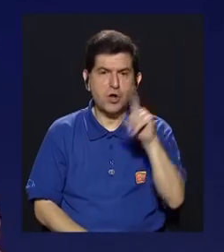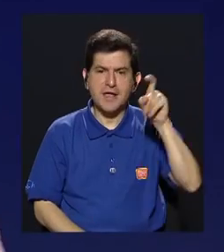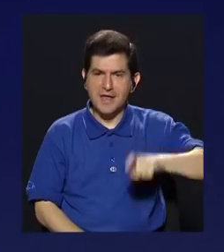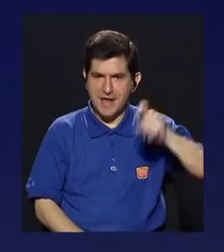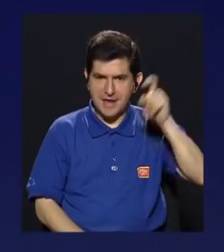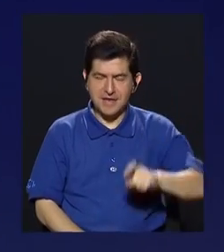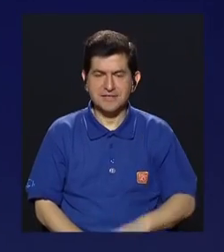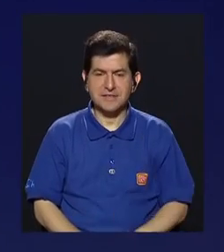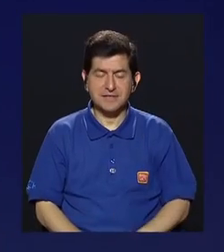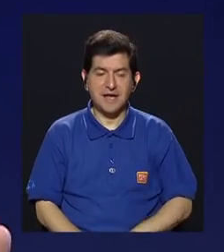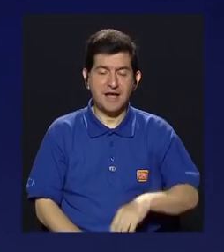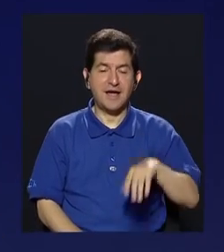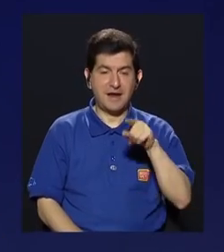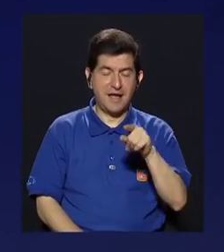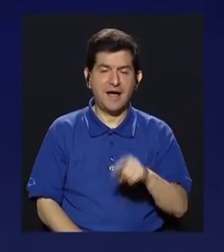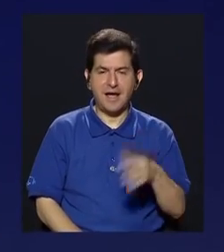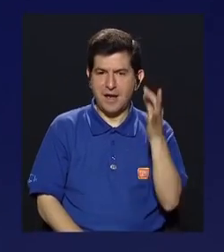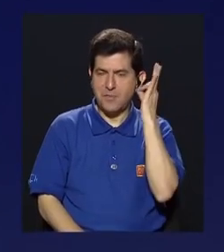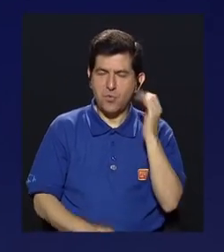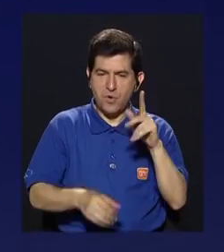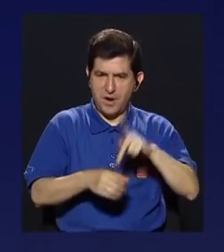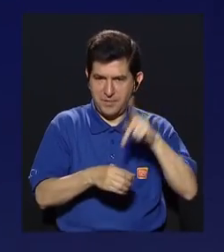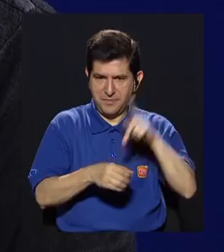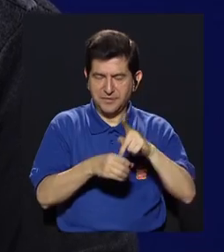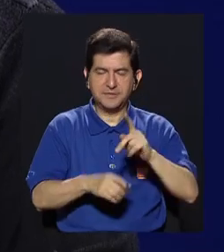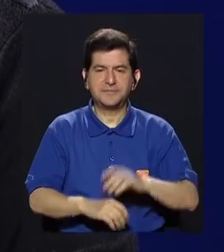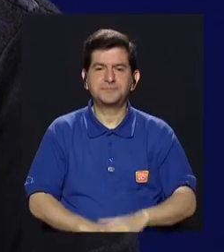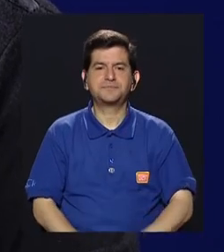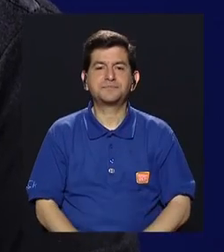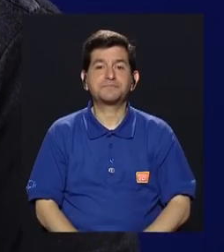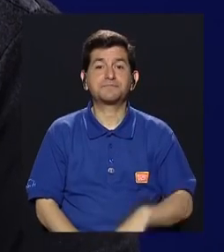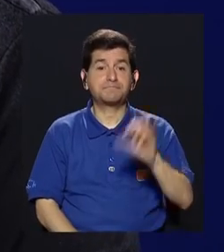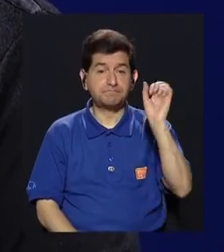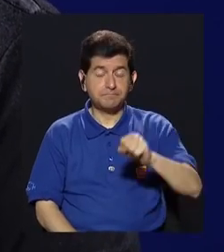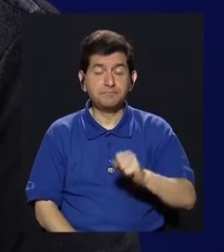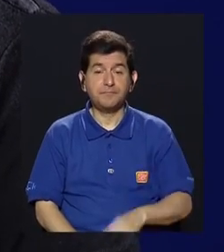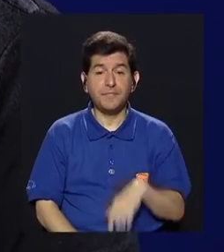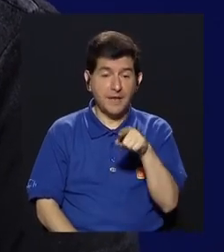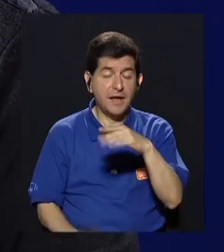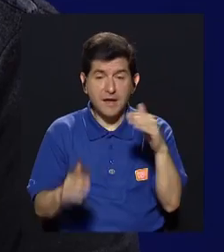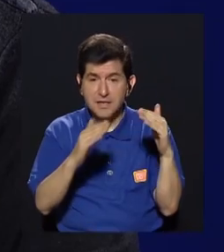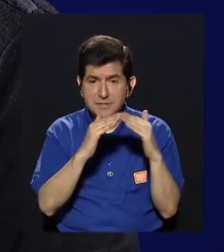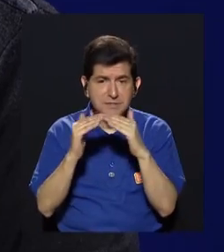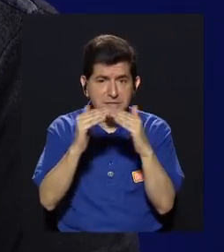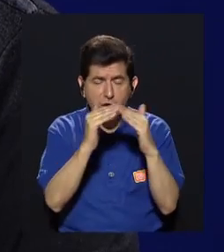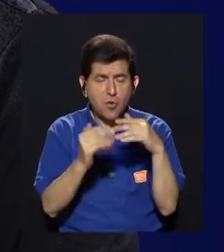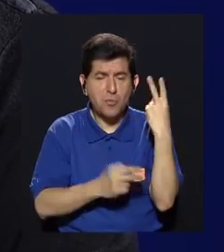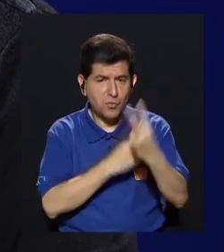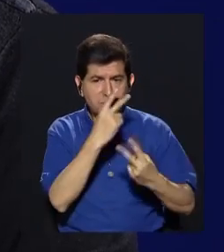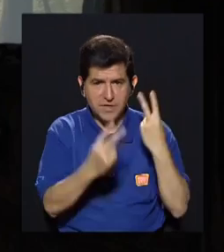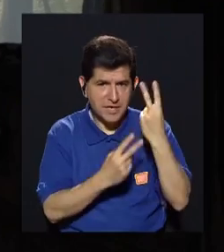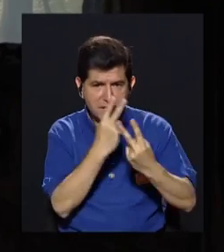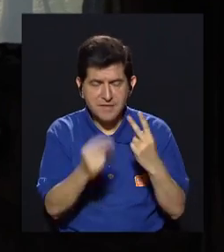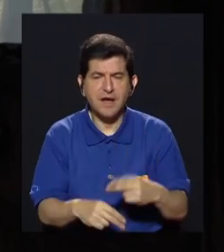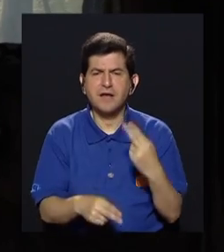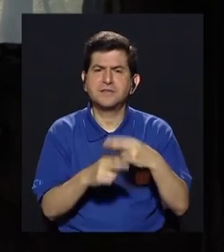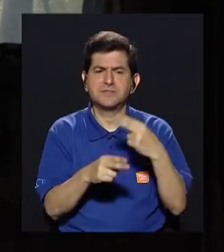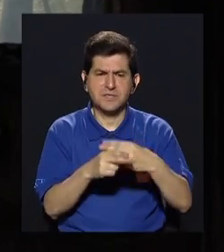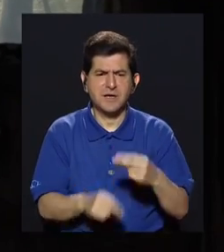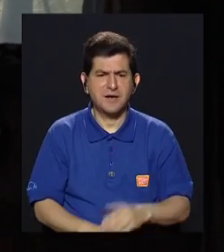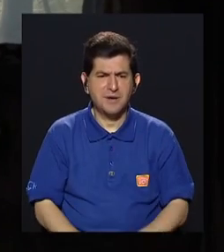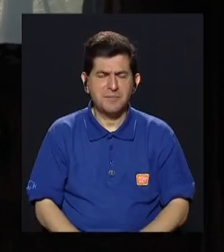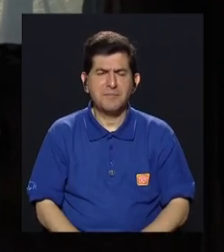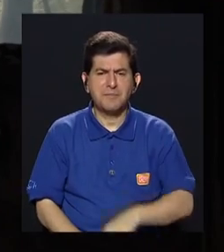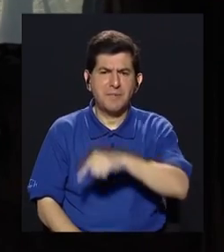necesidad de la figura femenina por parte de ellos sí sí esa comunidad la comunidad que yo visité se llama